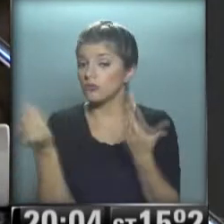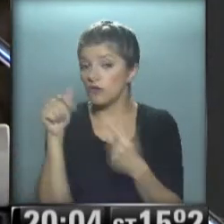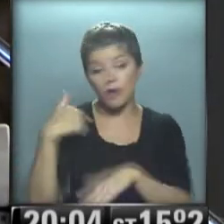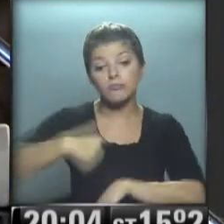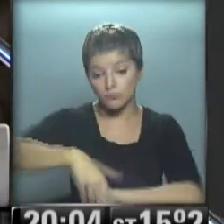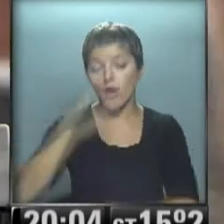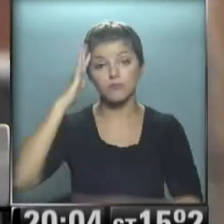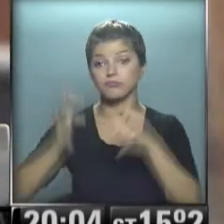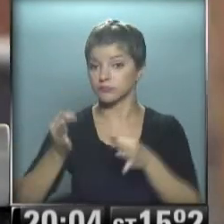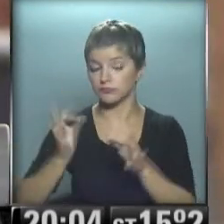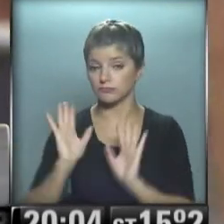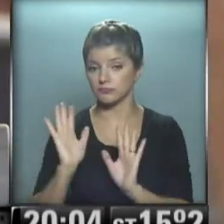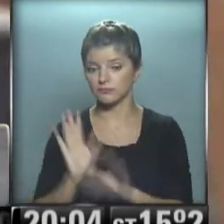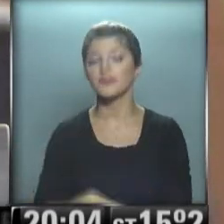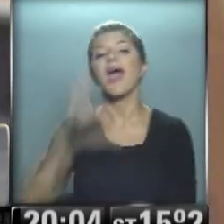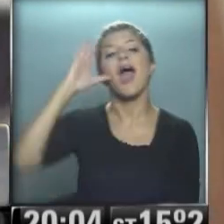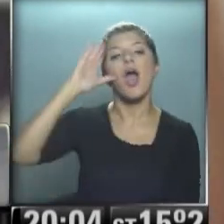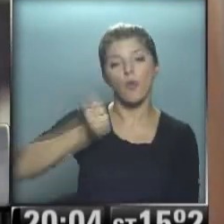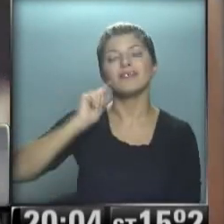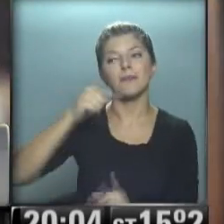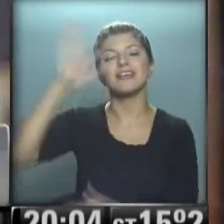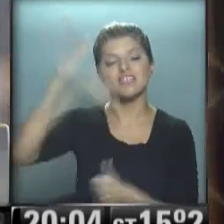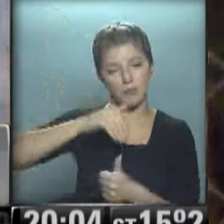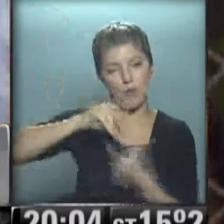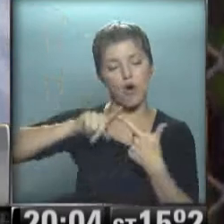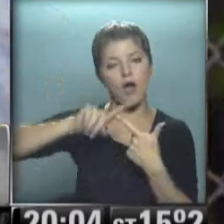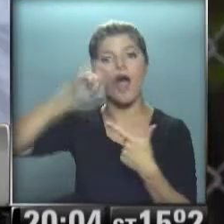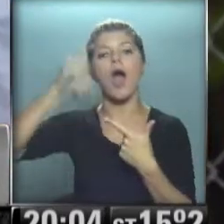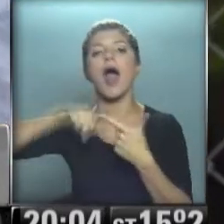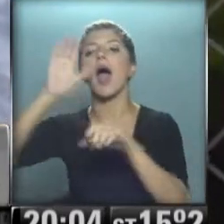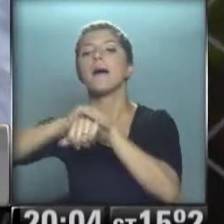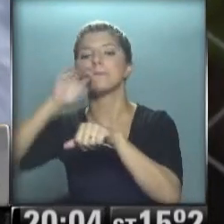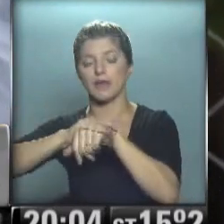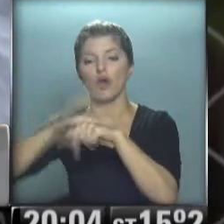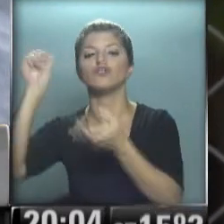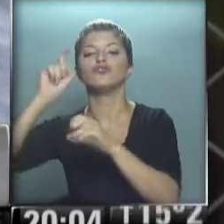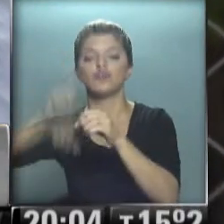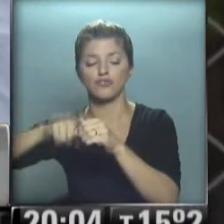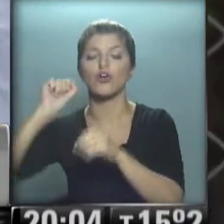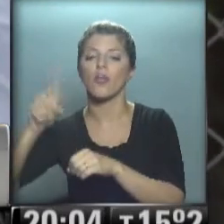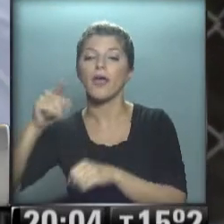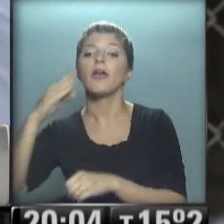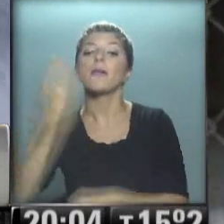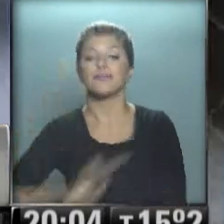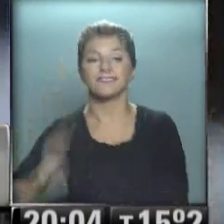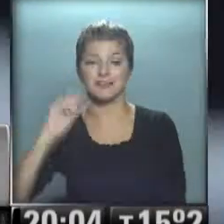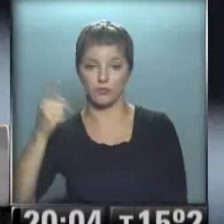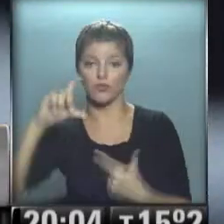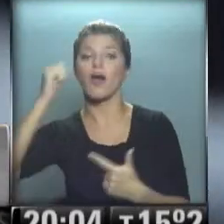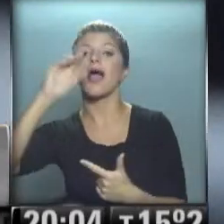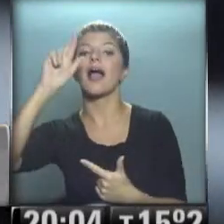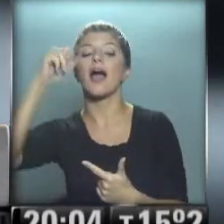de la justicia como siempre. El magistrado también citó, entre otros, al amigo y socio de Vudú, José María Núñez Carmona,